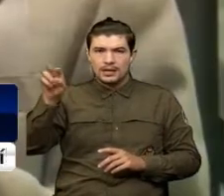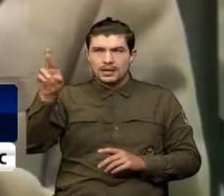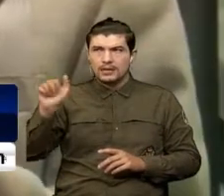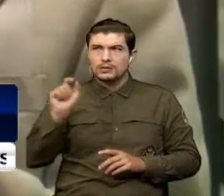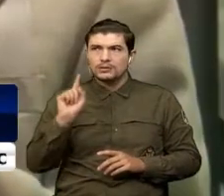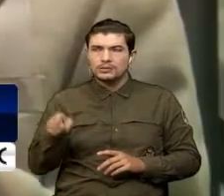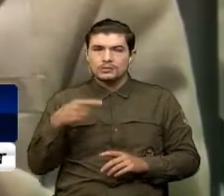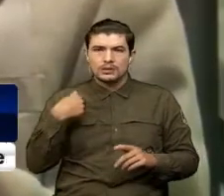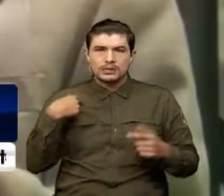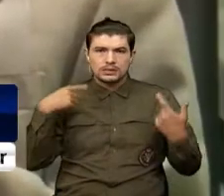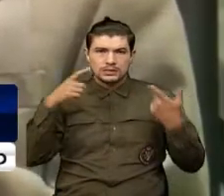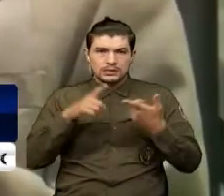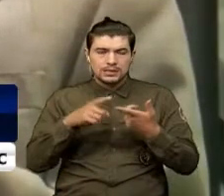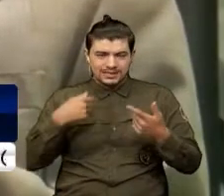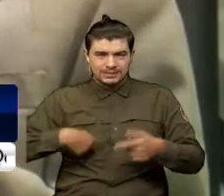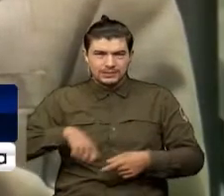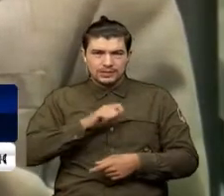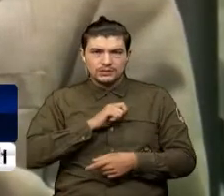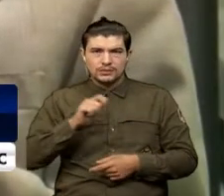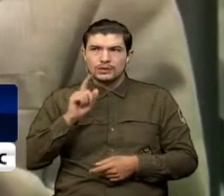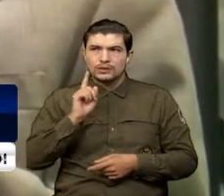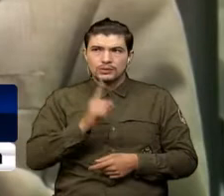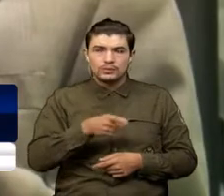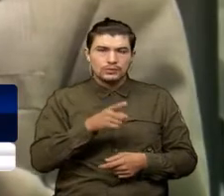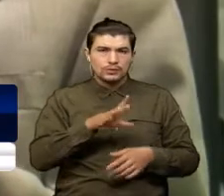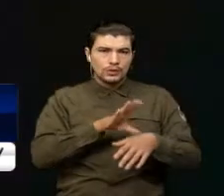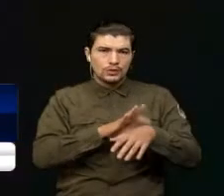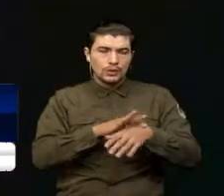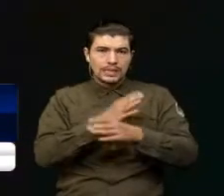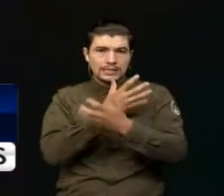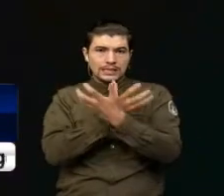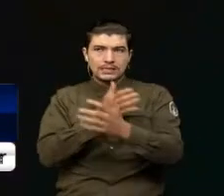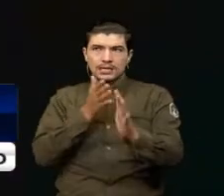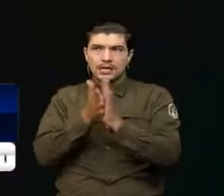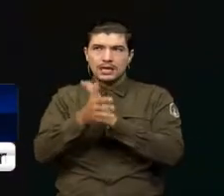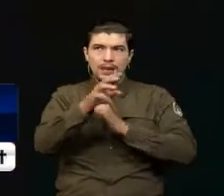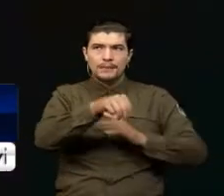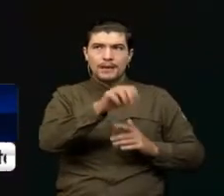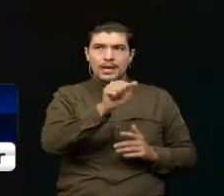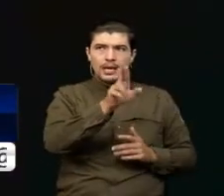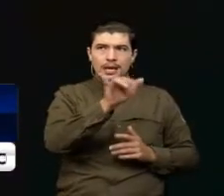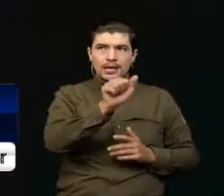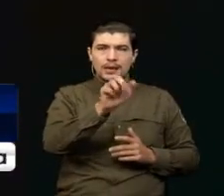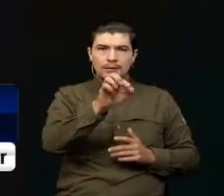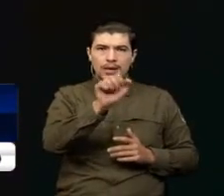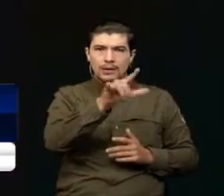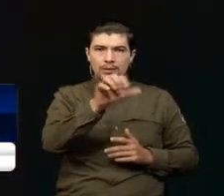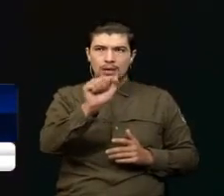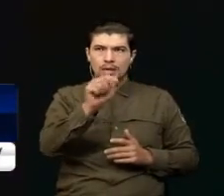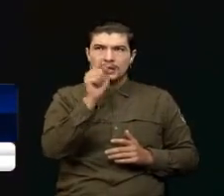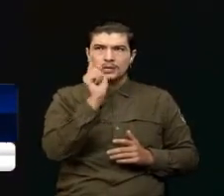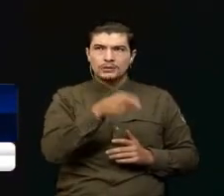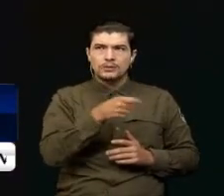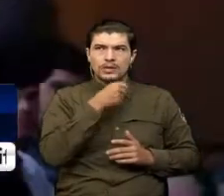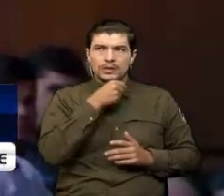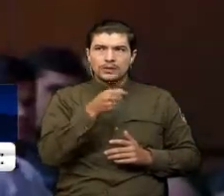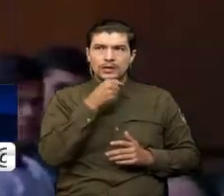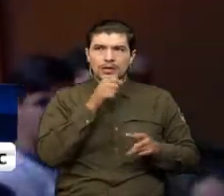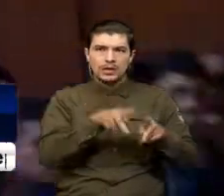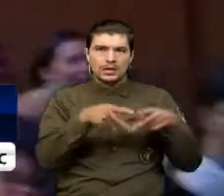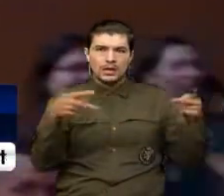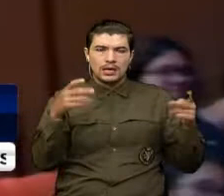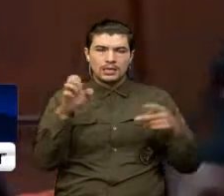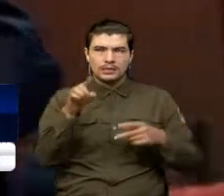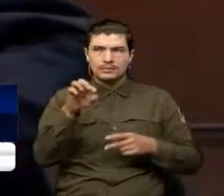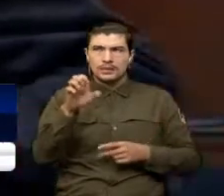español jose luis orihuela doctor en ciencias de la información maría paulina baena periodista del diario 'el espectador' y el antropólogo